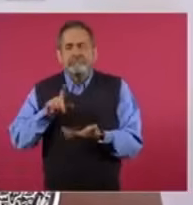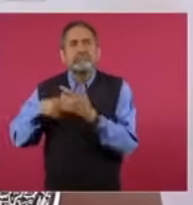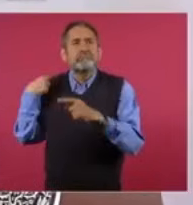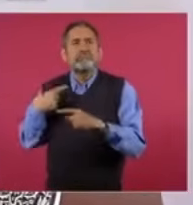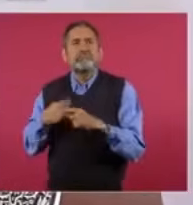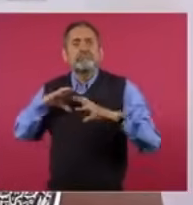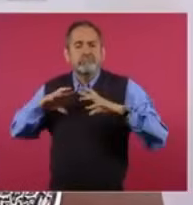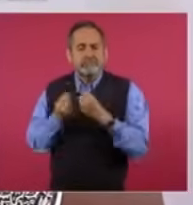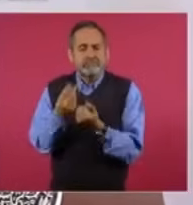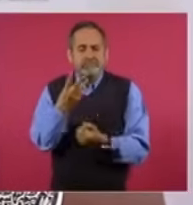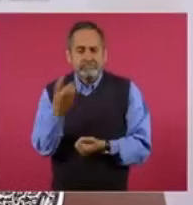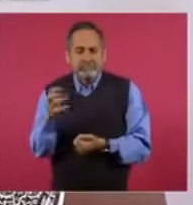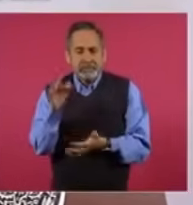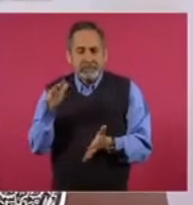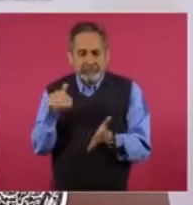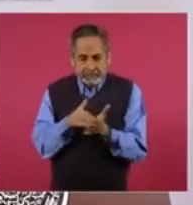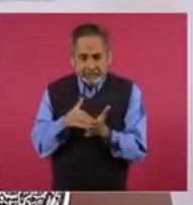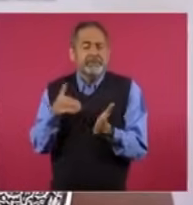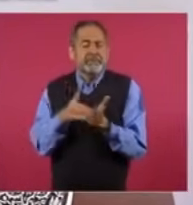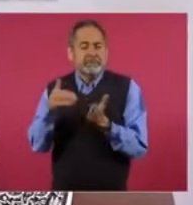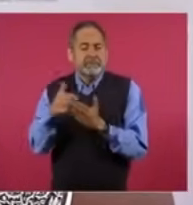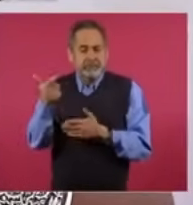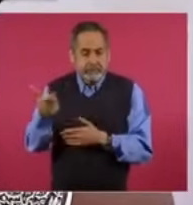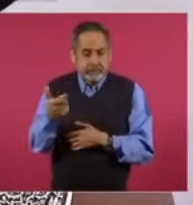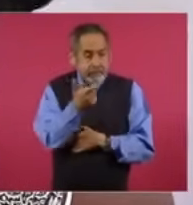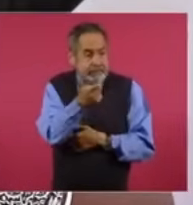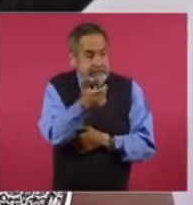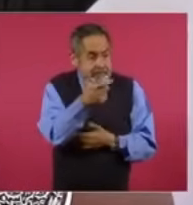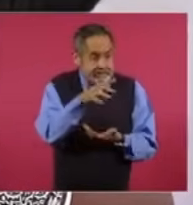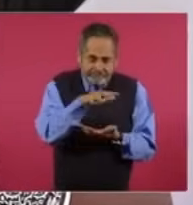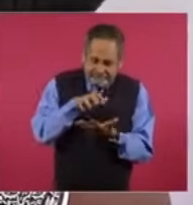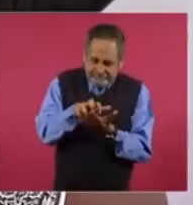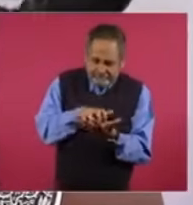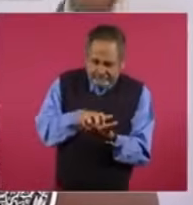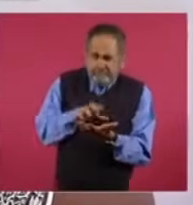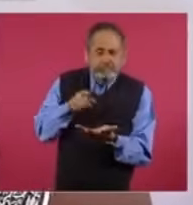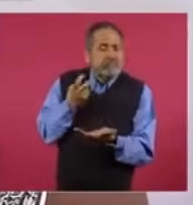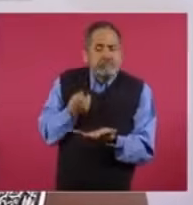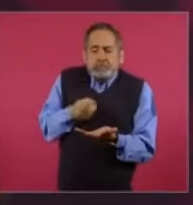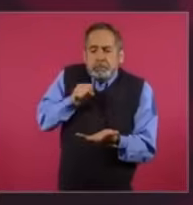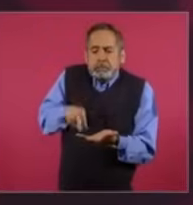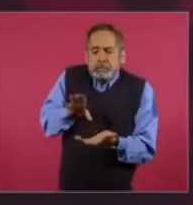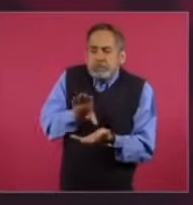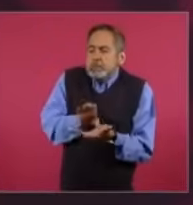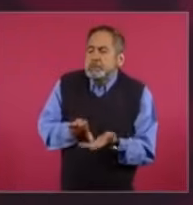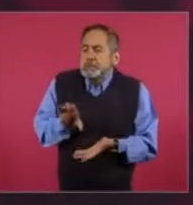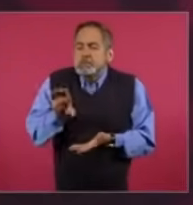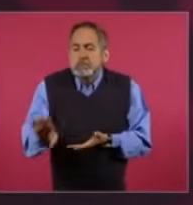340 mil millones de pesos. Fue lo que costó a la nación